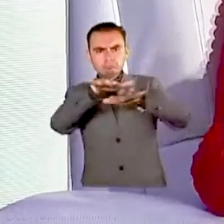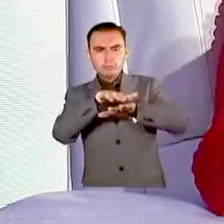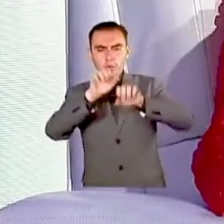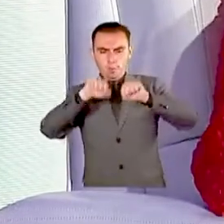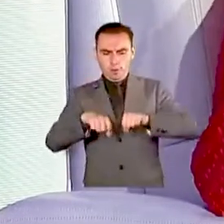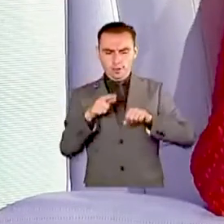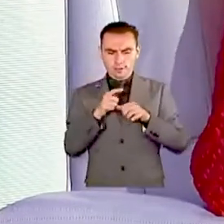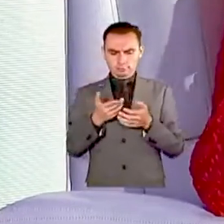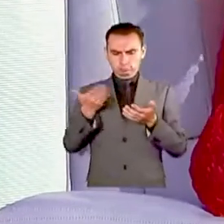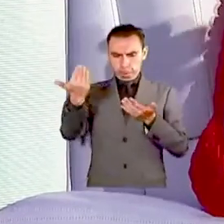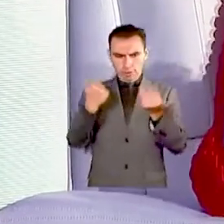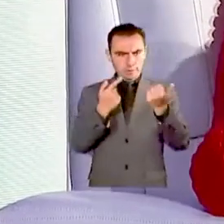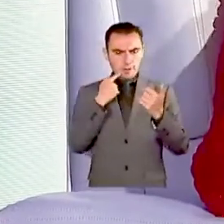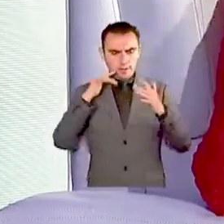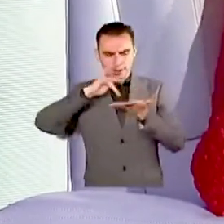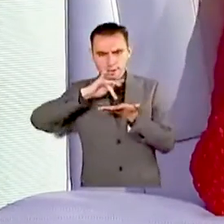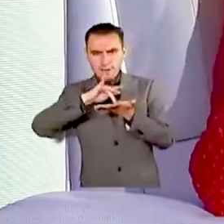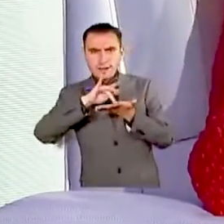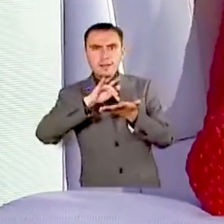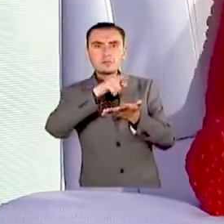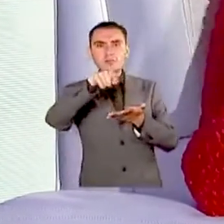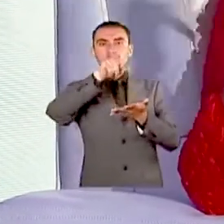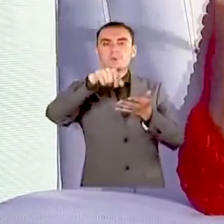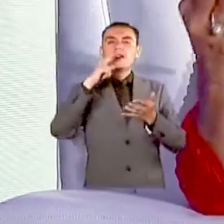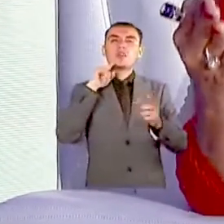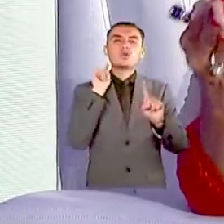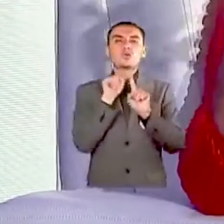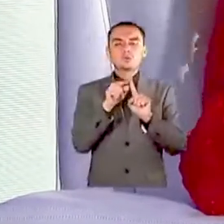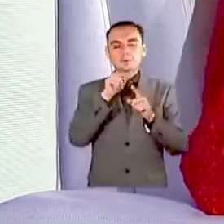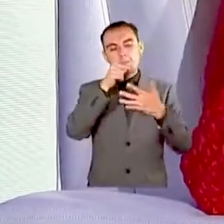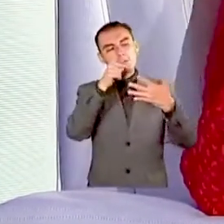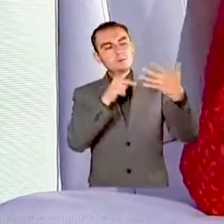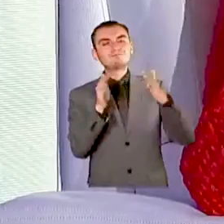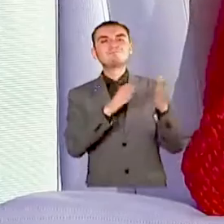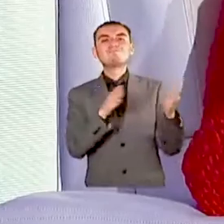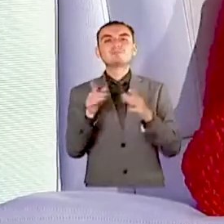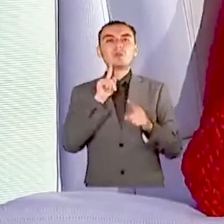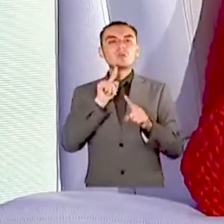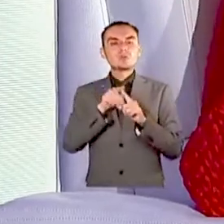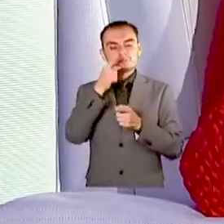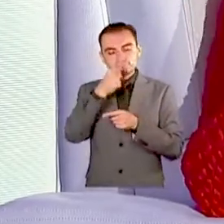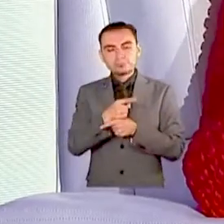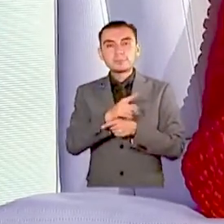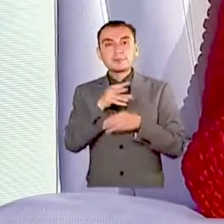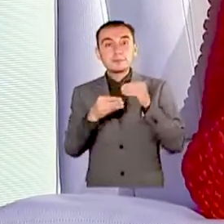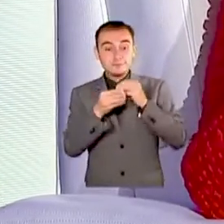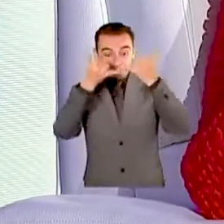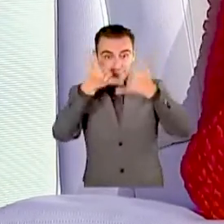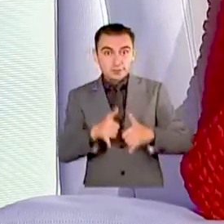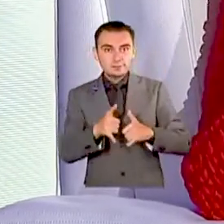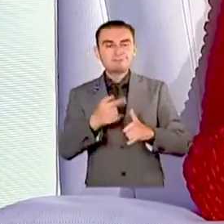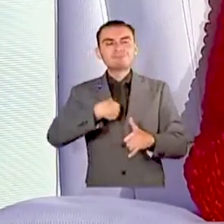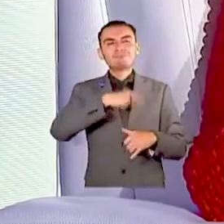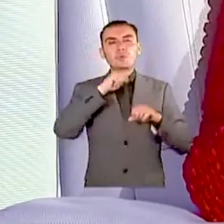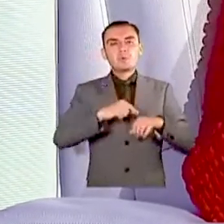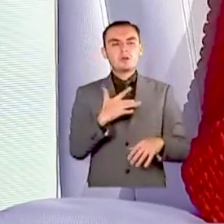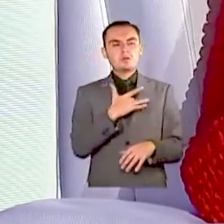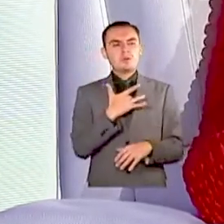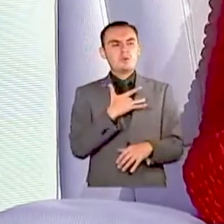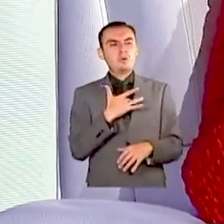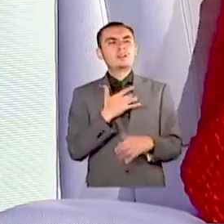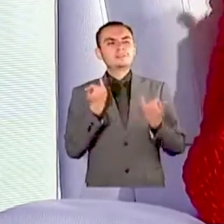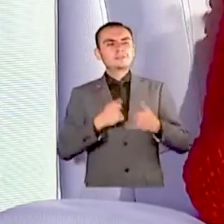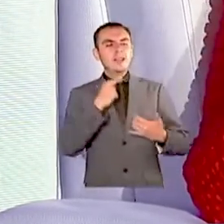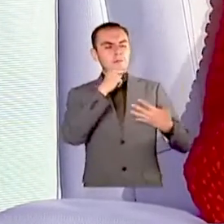participación de una manera permanente para poder cumplir con estos planes y lograr al final la satisfacción de